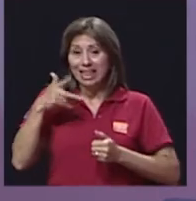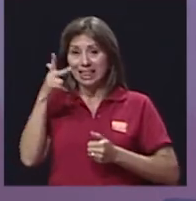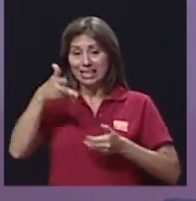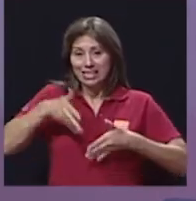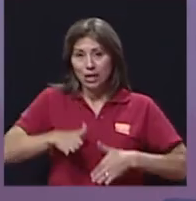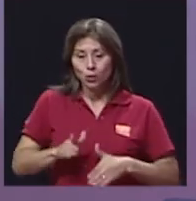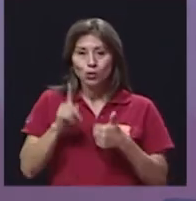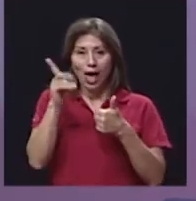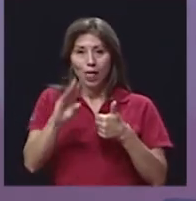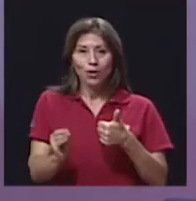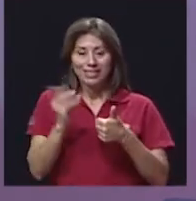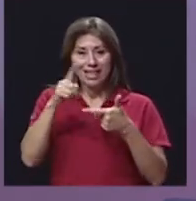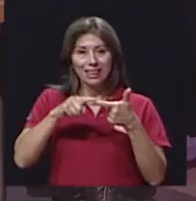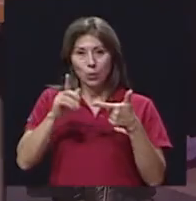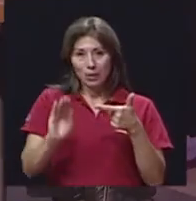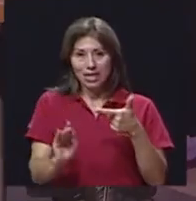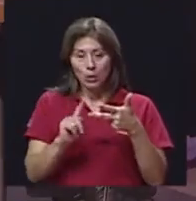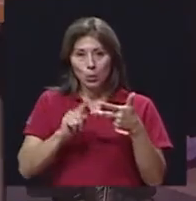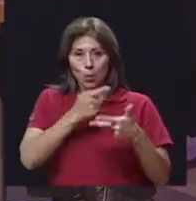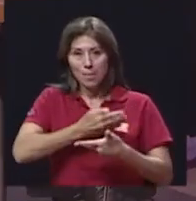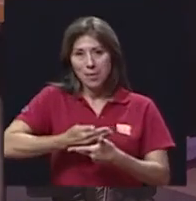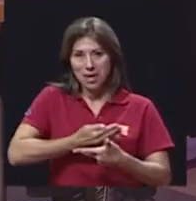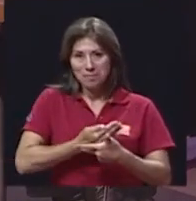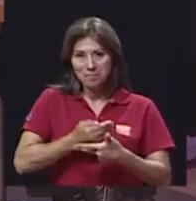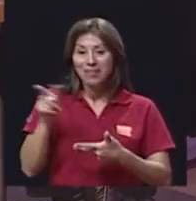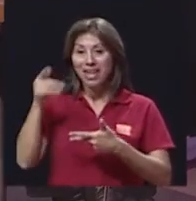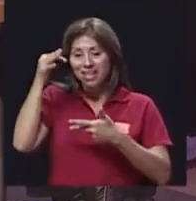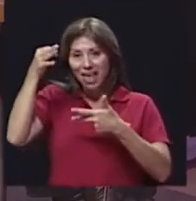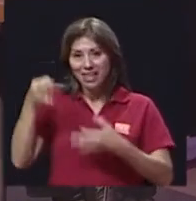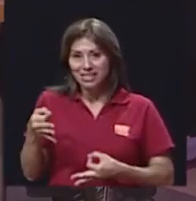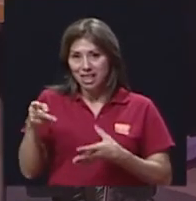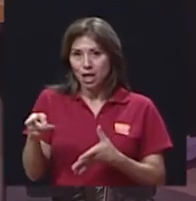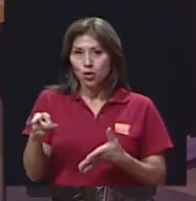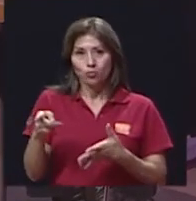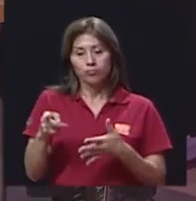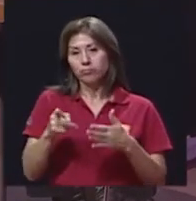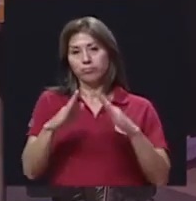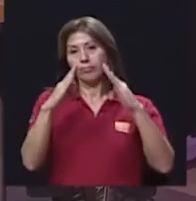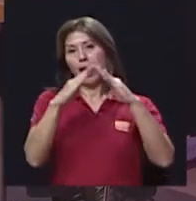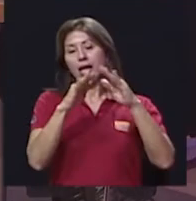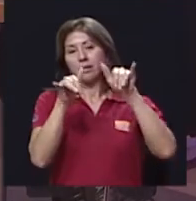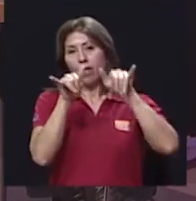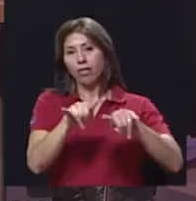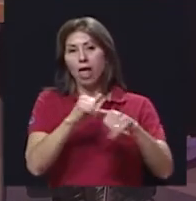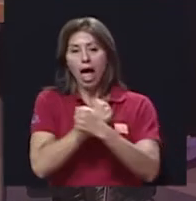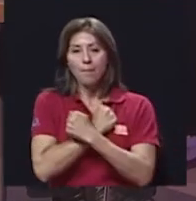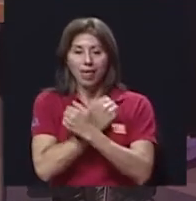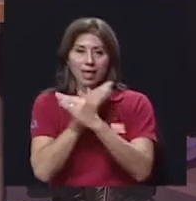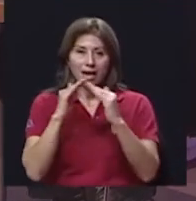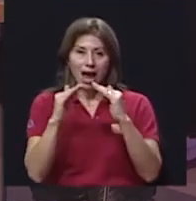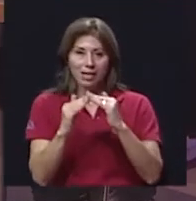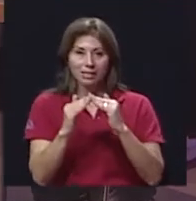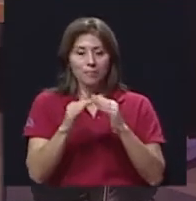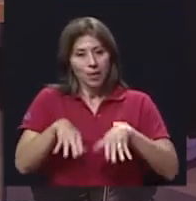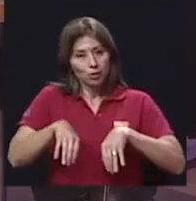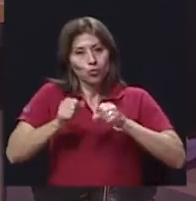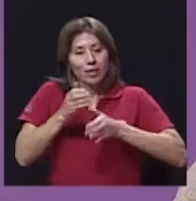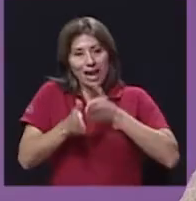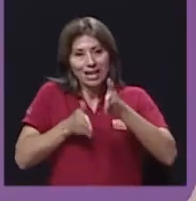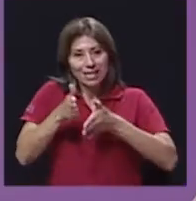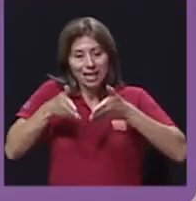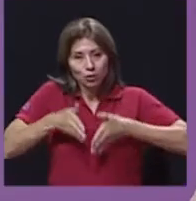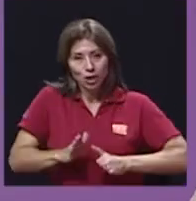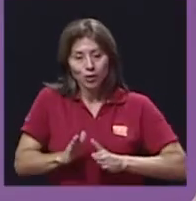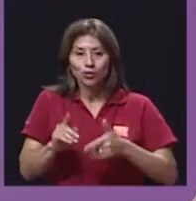adolescente un niño y un bebé que ha decidido se quedarse en la casa como ama de casa y asumir la crianza de sus hijos también